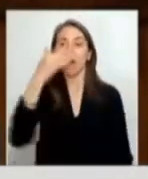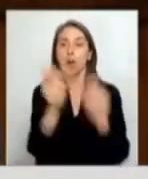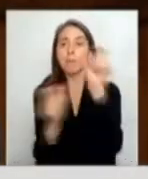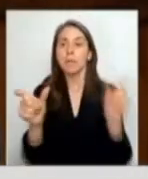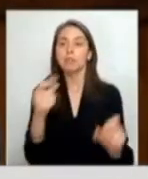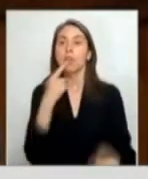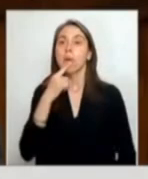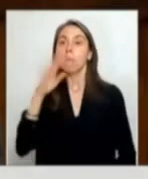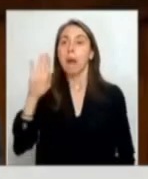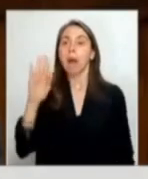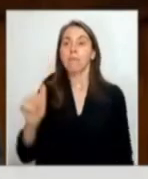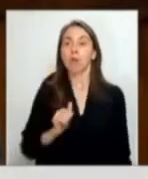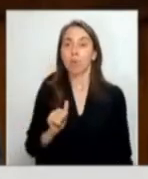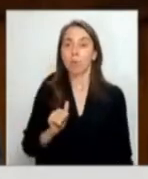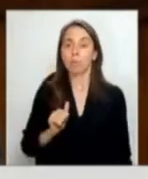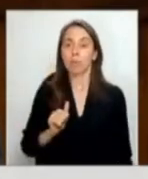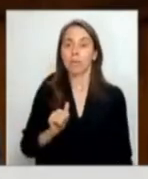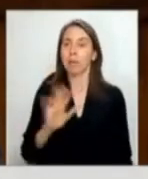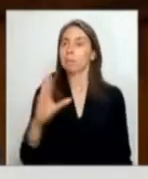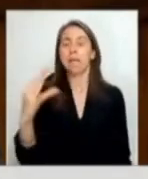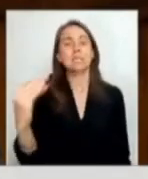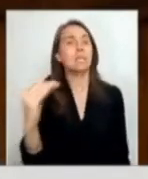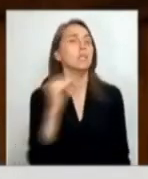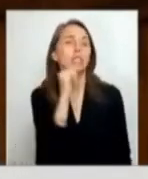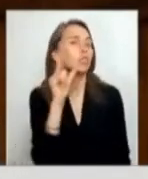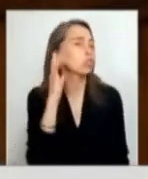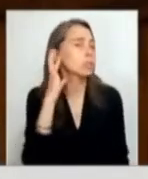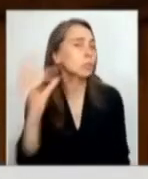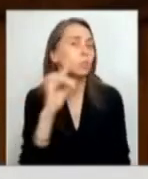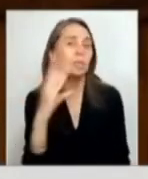palabra. Por lo tanto,